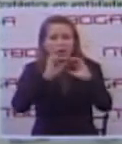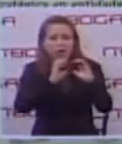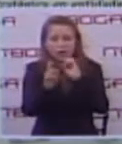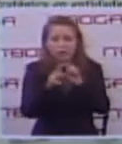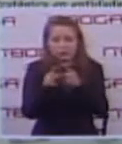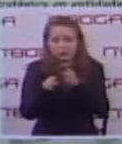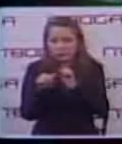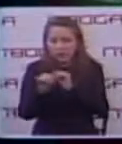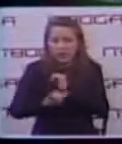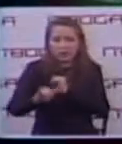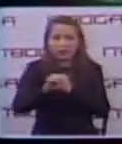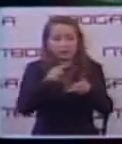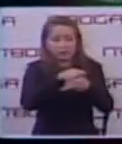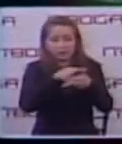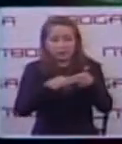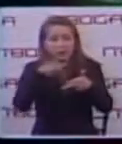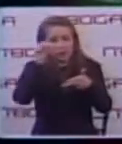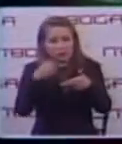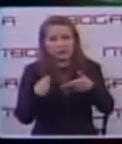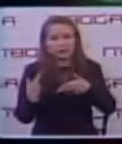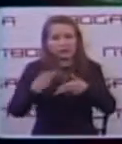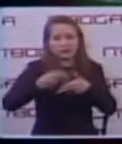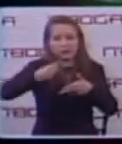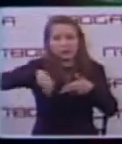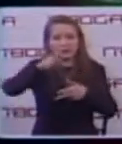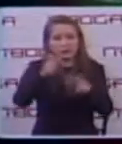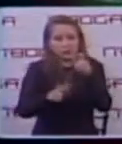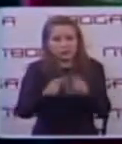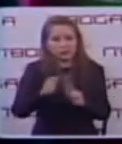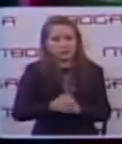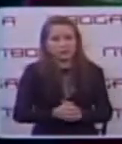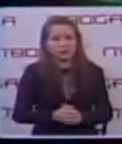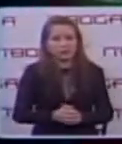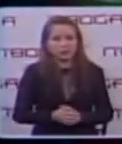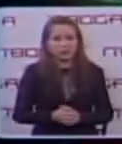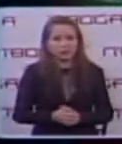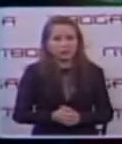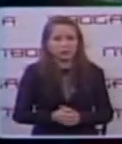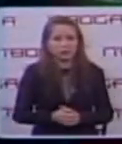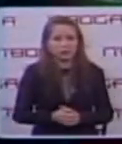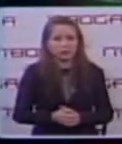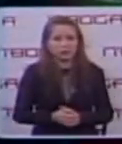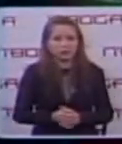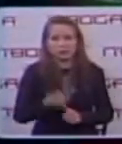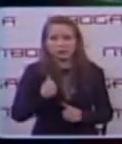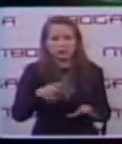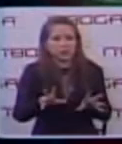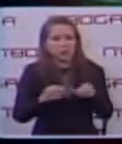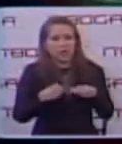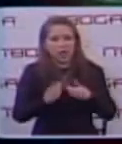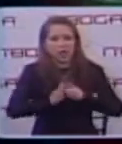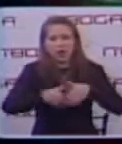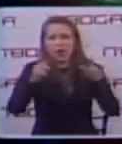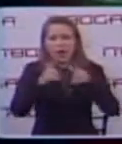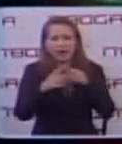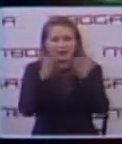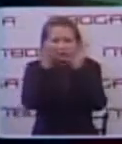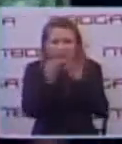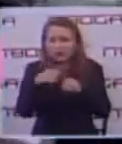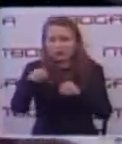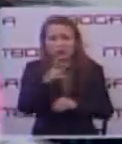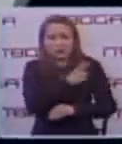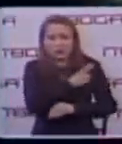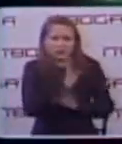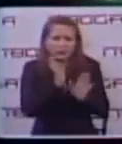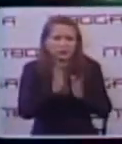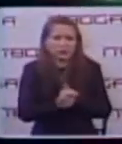afines. Tenemos 3 paquetes a los que pueden acceder la gente y pues estamos nosotros abiertos a todo público, no es específico de la